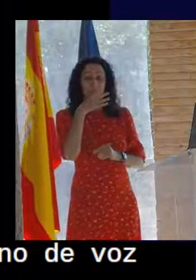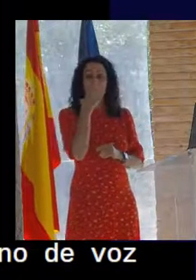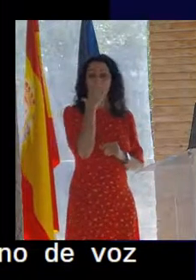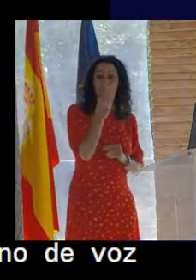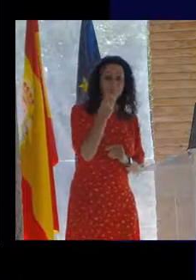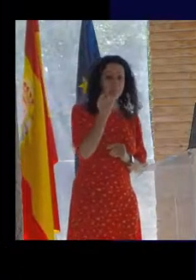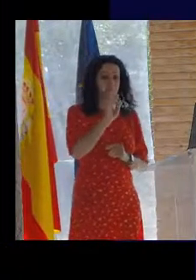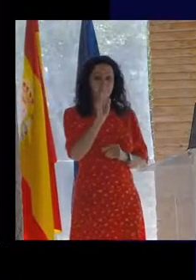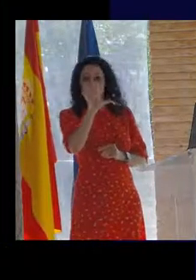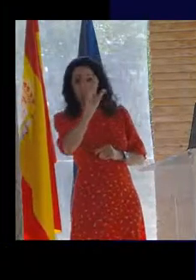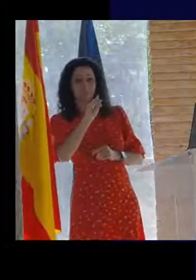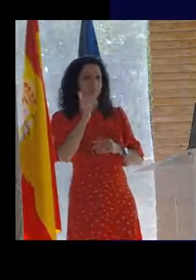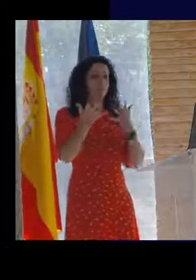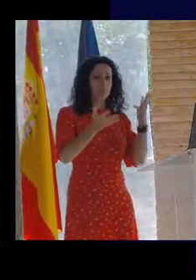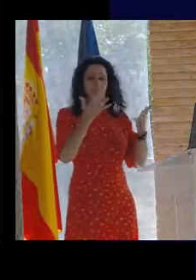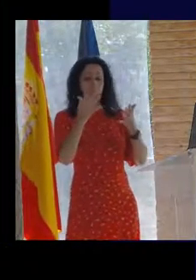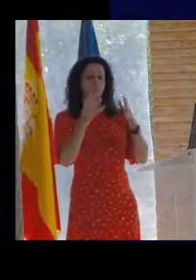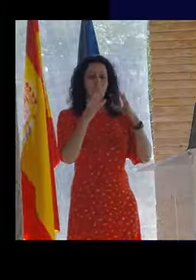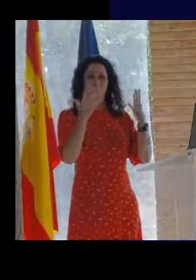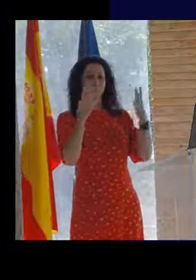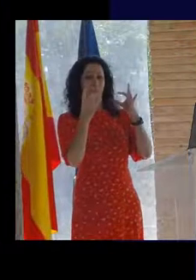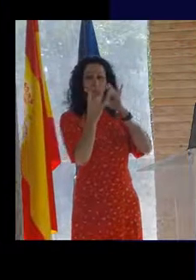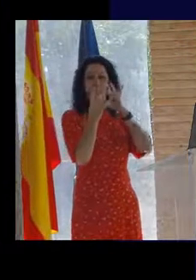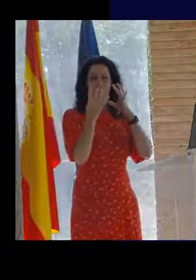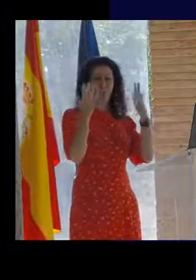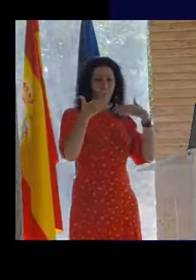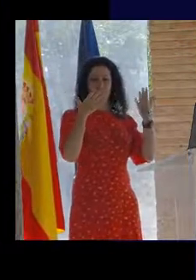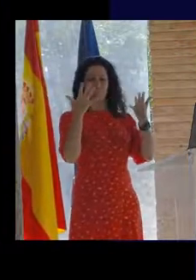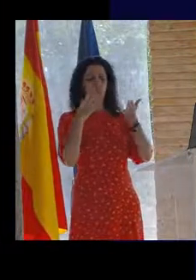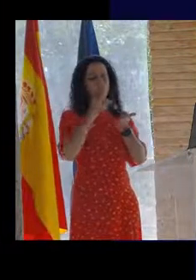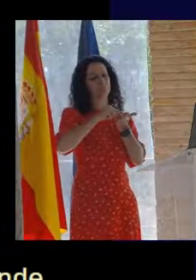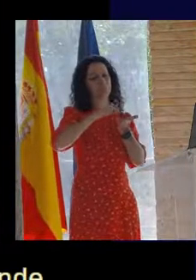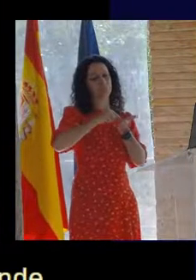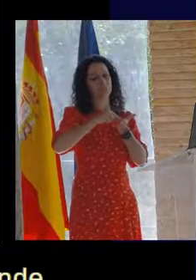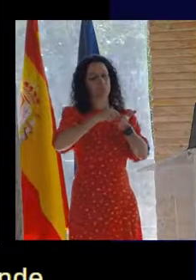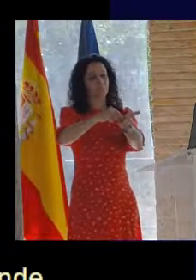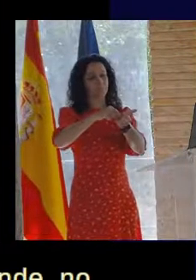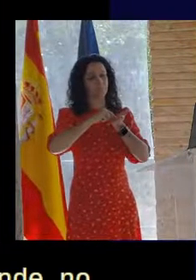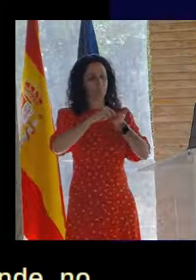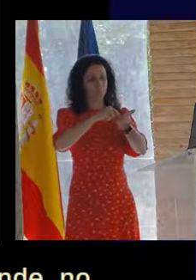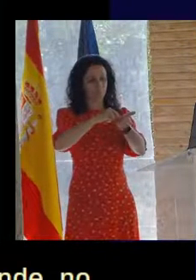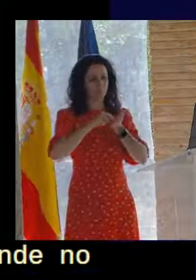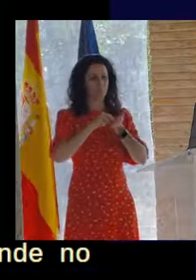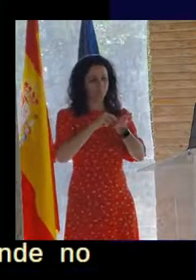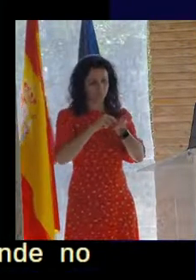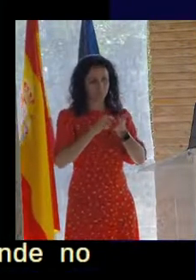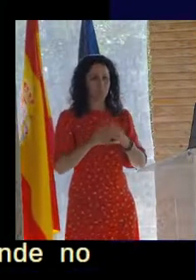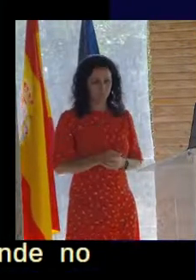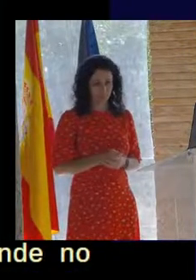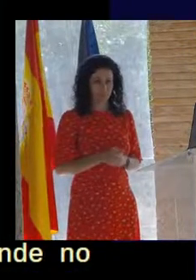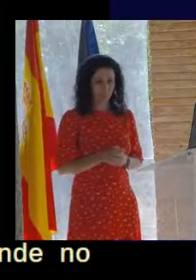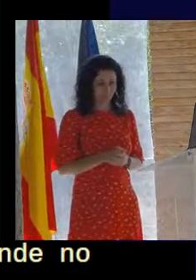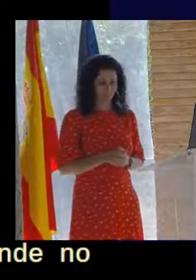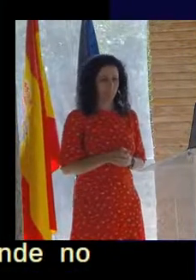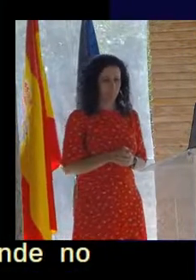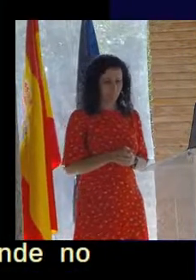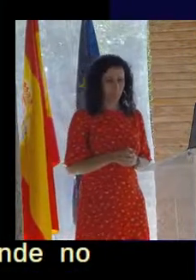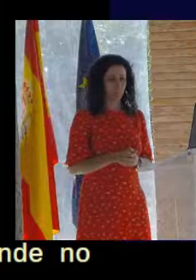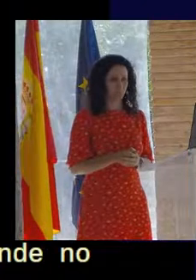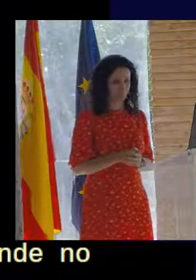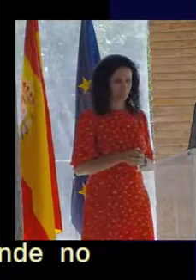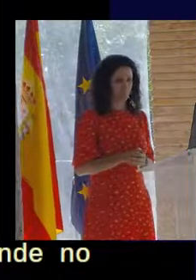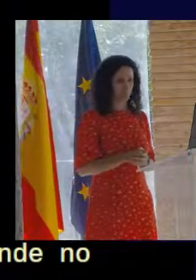normal si yo hablo en oral y la persona sorda no me entiende No encontramos ninguna forma de